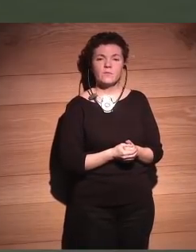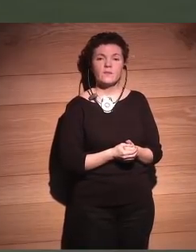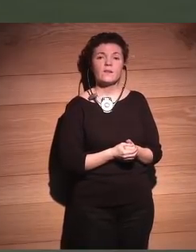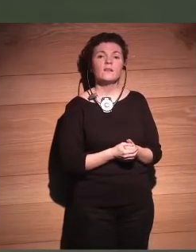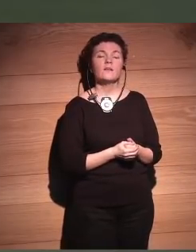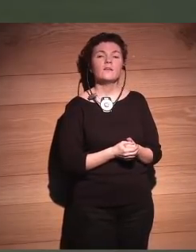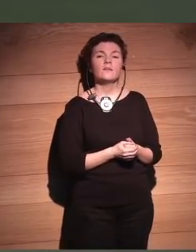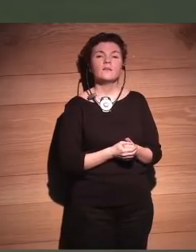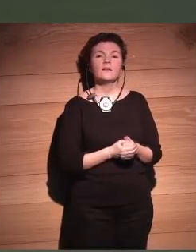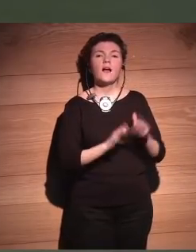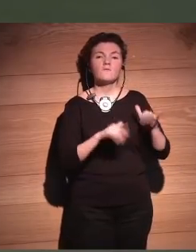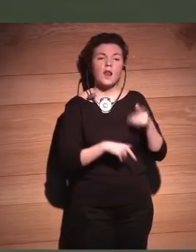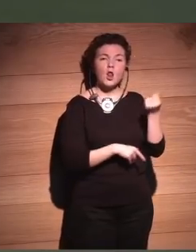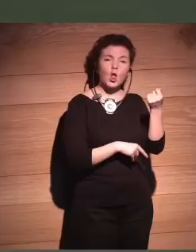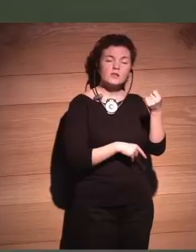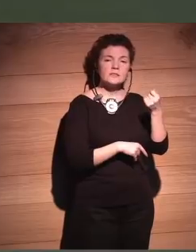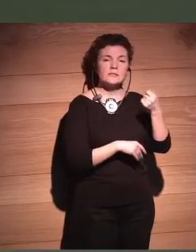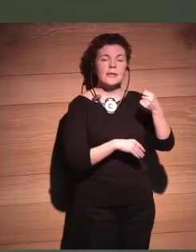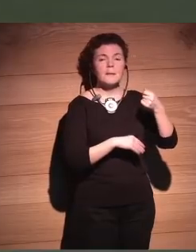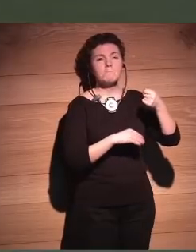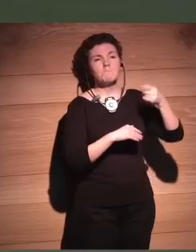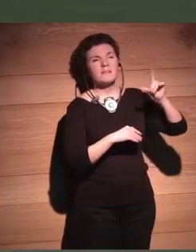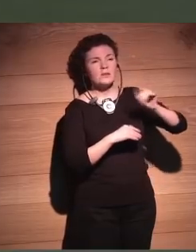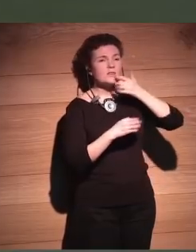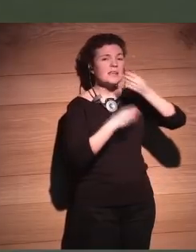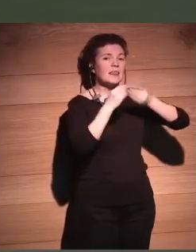Al final, el coste es menor si lo hace la universidad